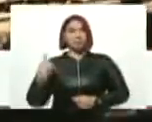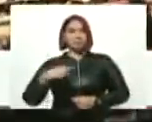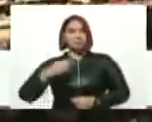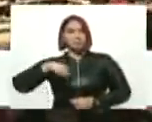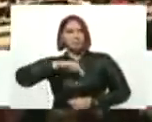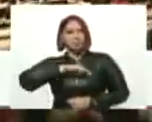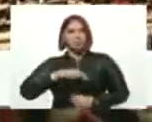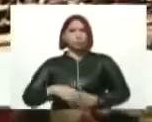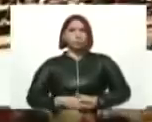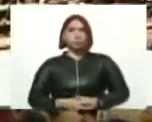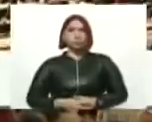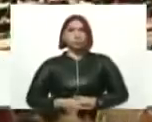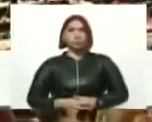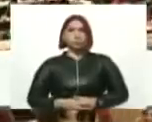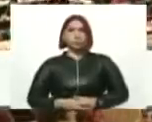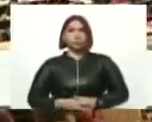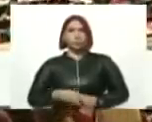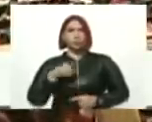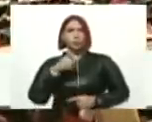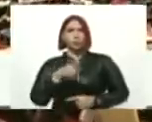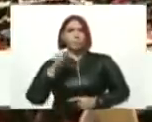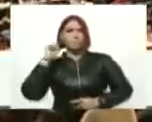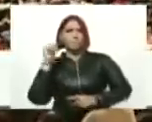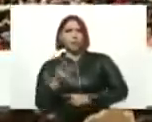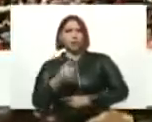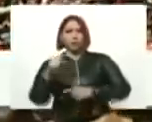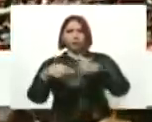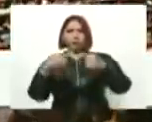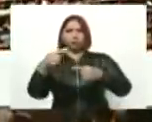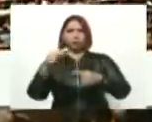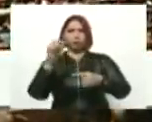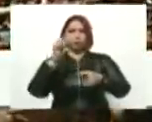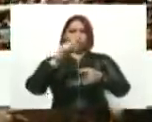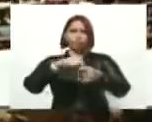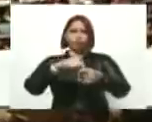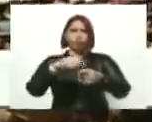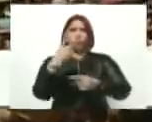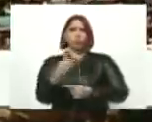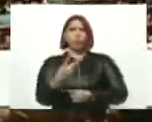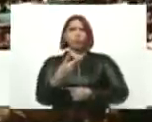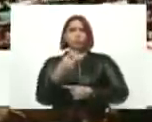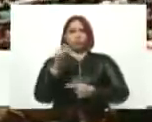nosotros. Usted lanza una piedra y a la semana pasa y de ahí dos piedritas.